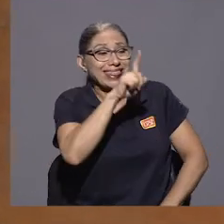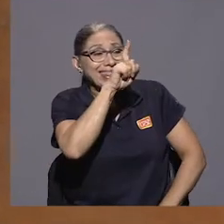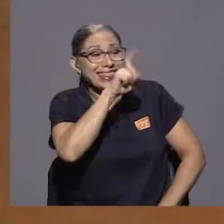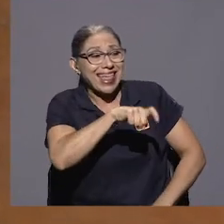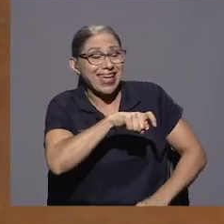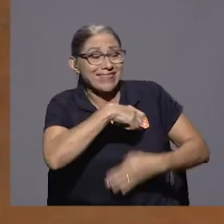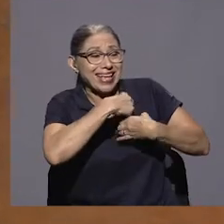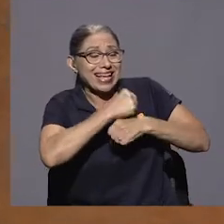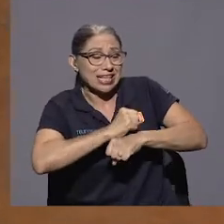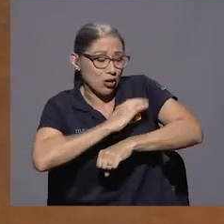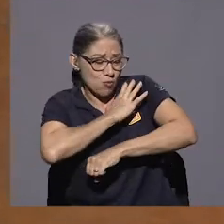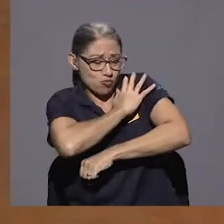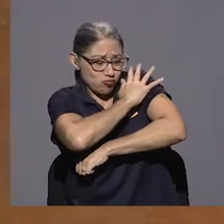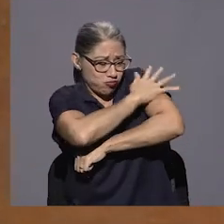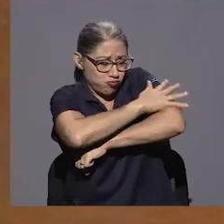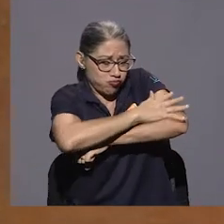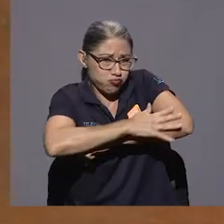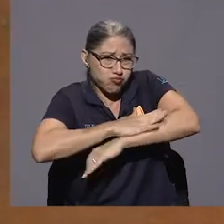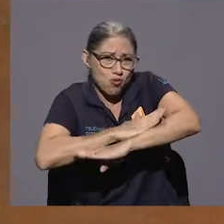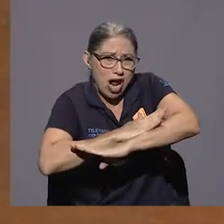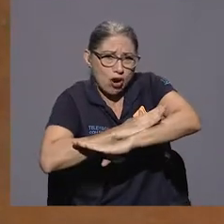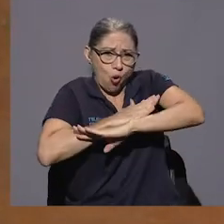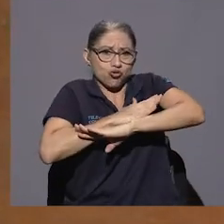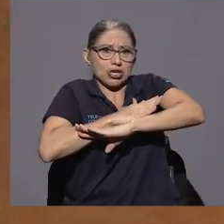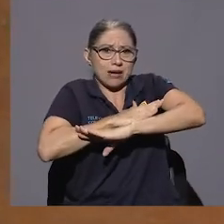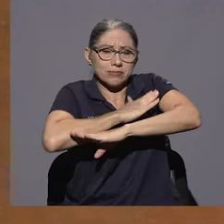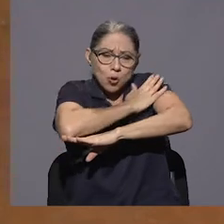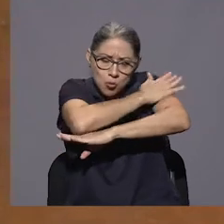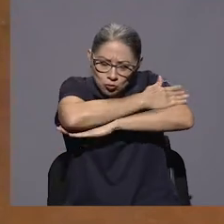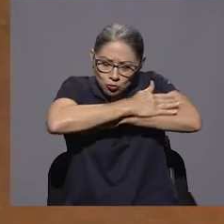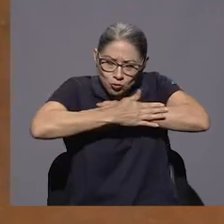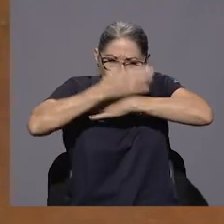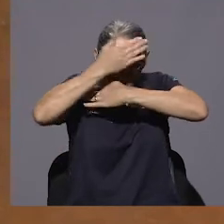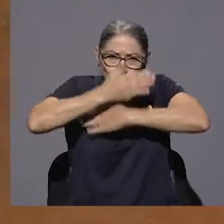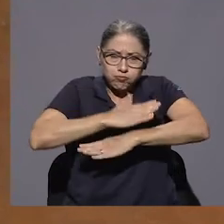una concha. Tenés que crear concha.